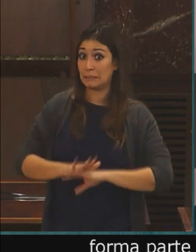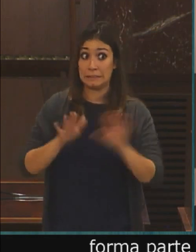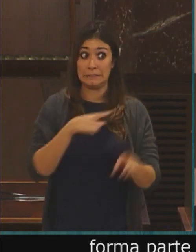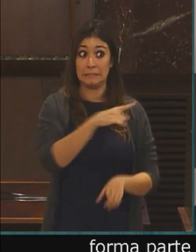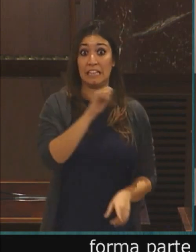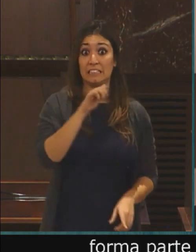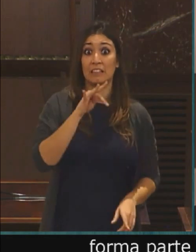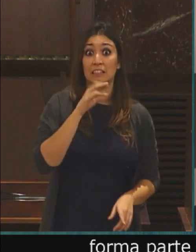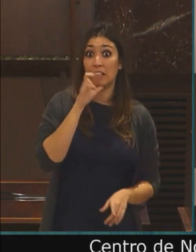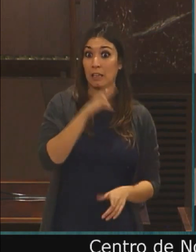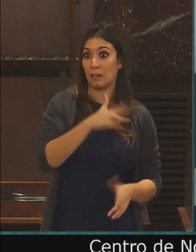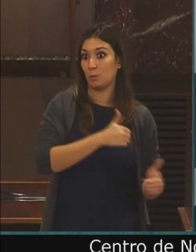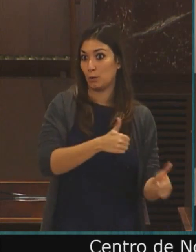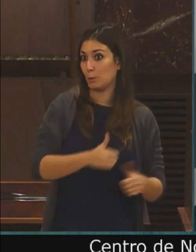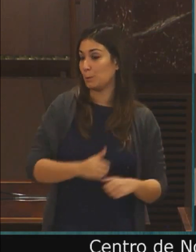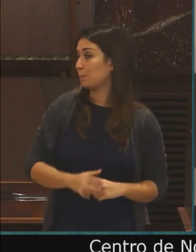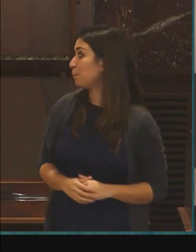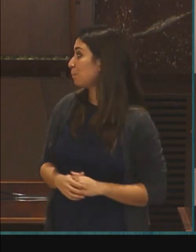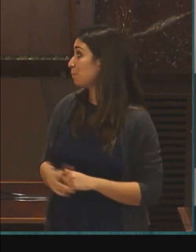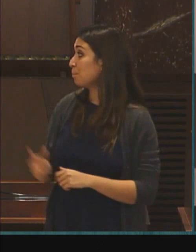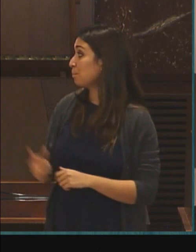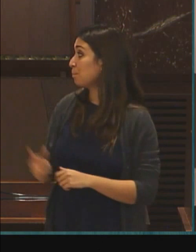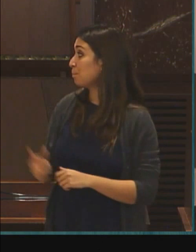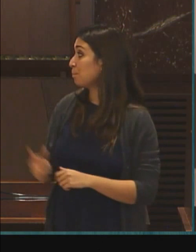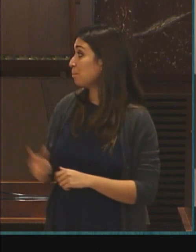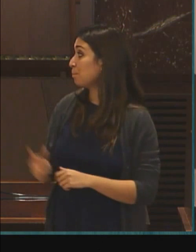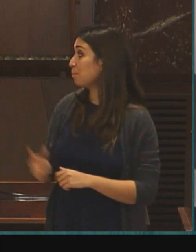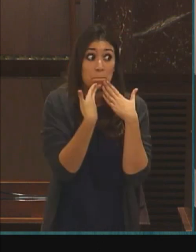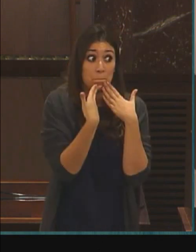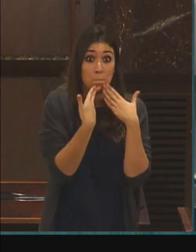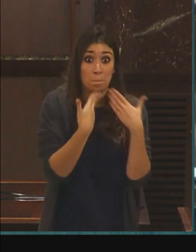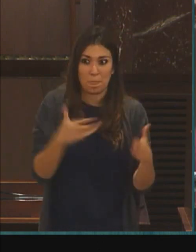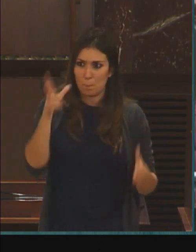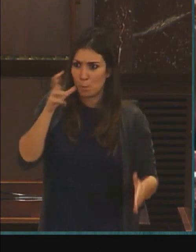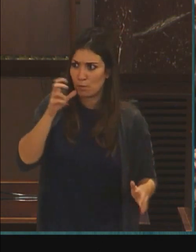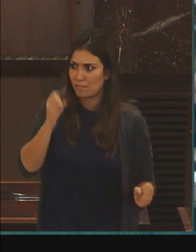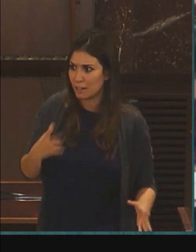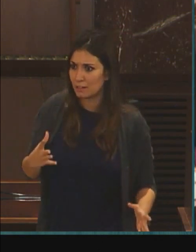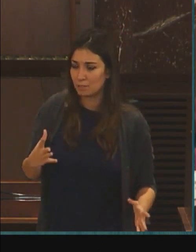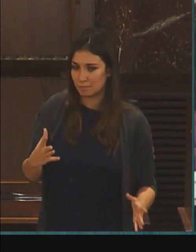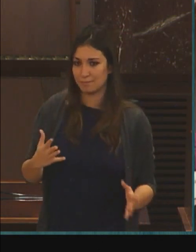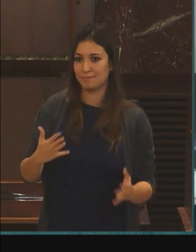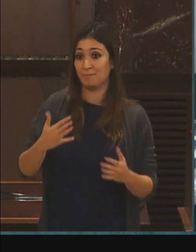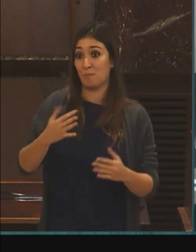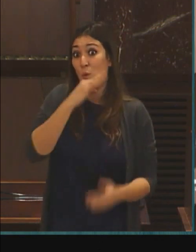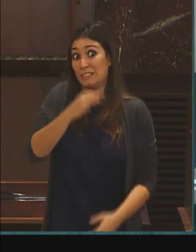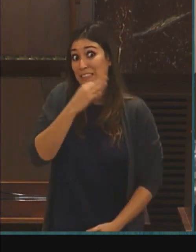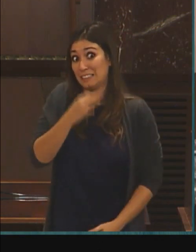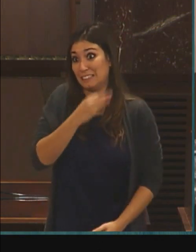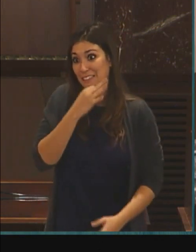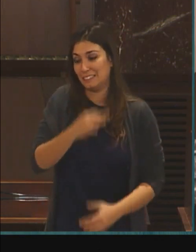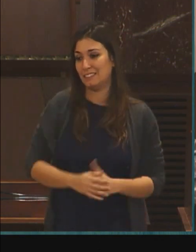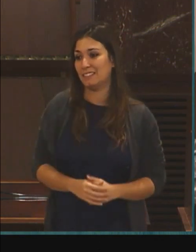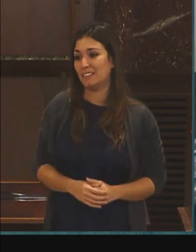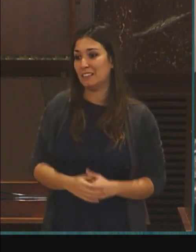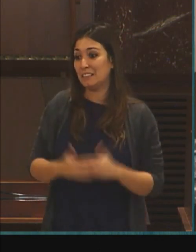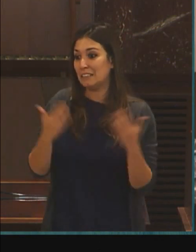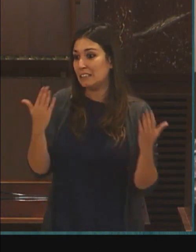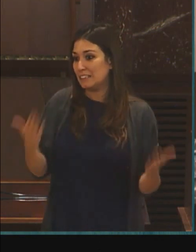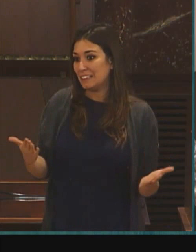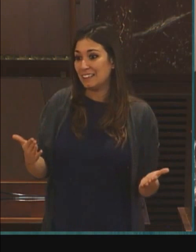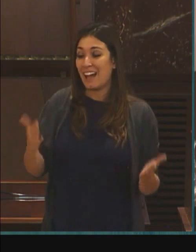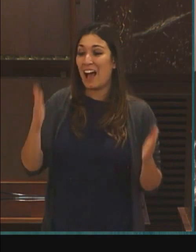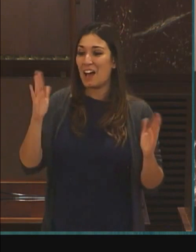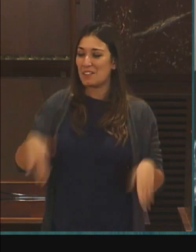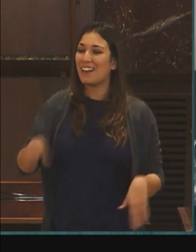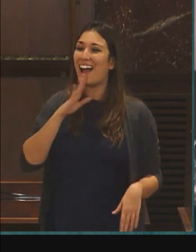Pues, Esther, tienes la palabra. Bueno, pues muchas gracias a todos. Buenas, ¿se me escuchan? Buenas tardes ya. La verdad que se ha visto